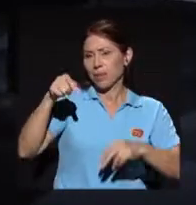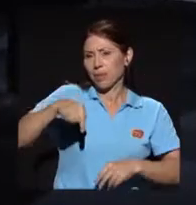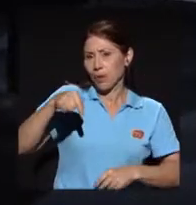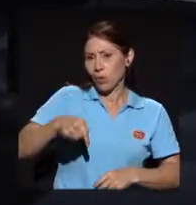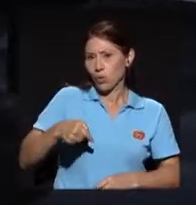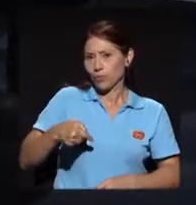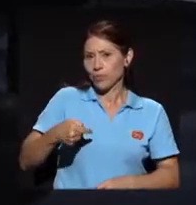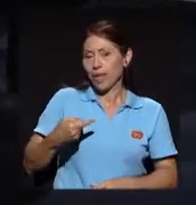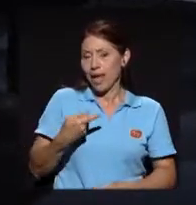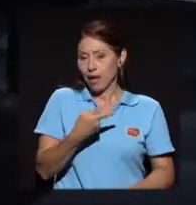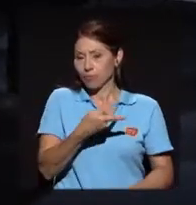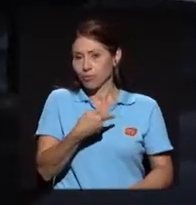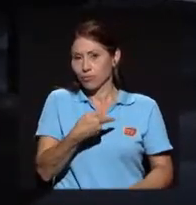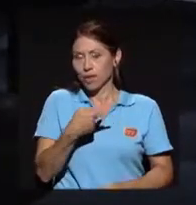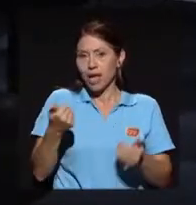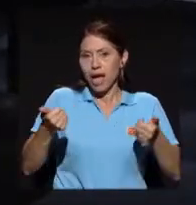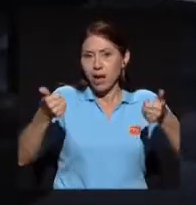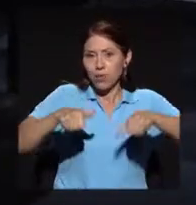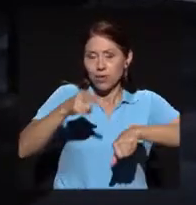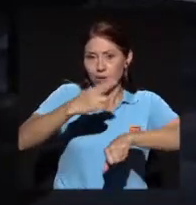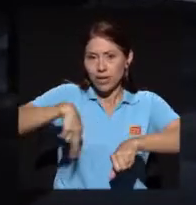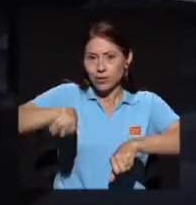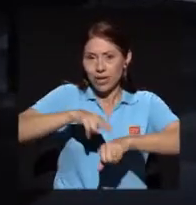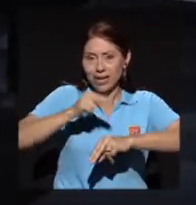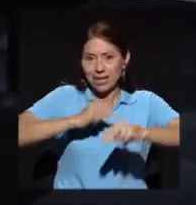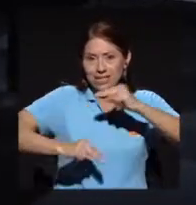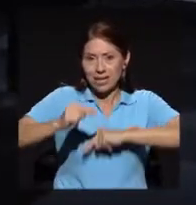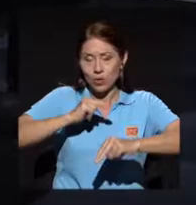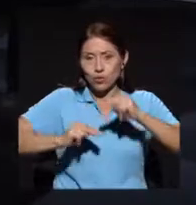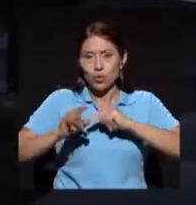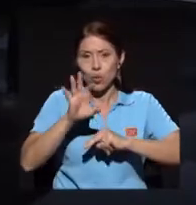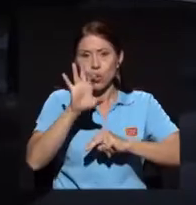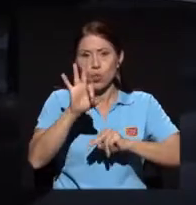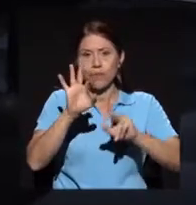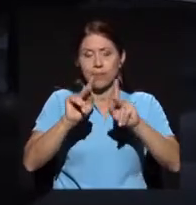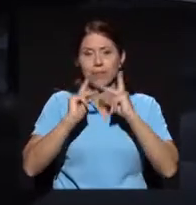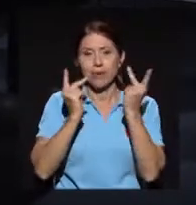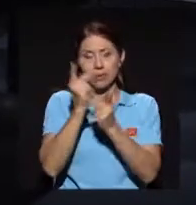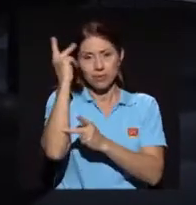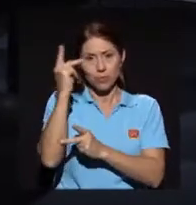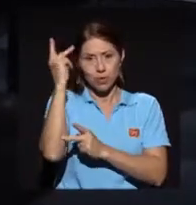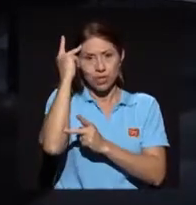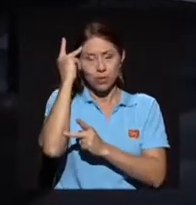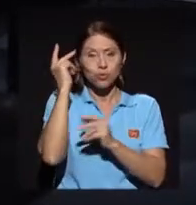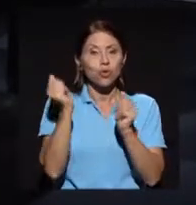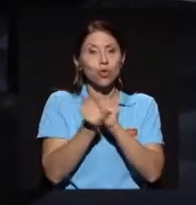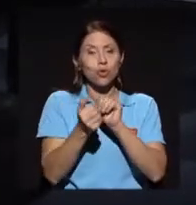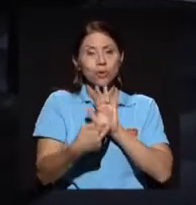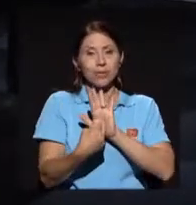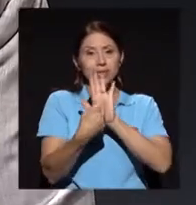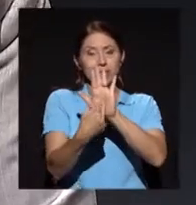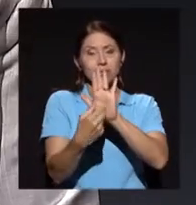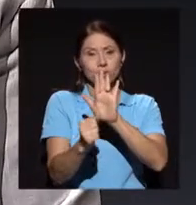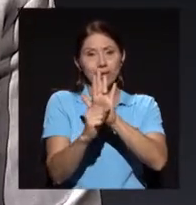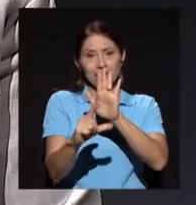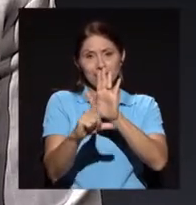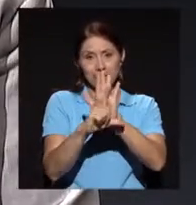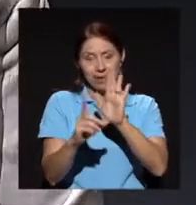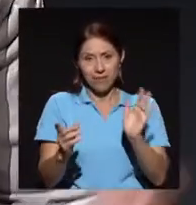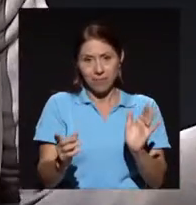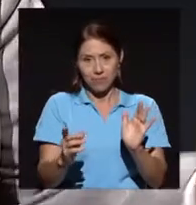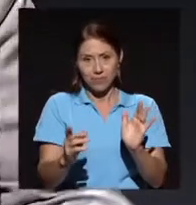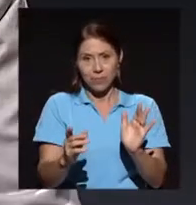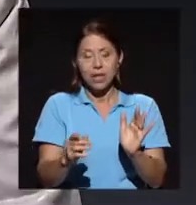miguel ya mí es el acuerdo nacional que se negoció entre los nueve partidos políticos con representación legislativa y que